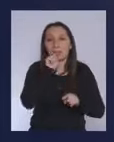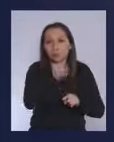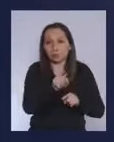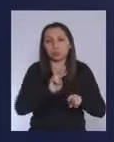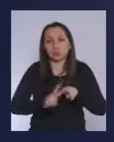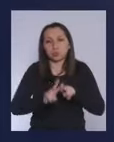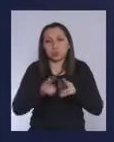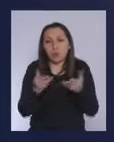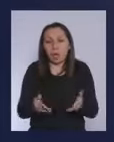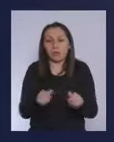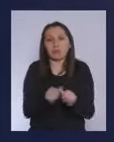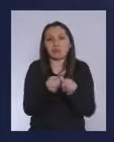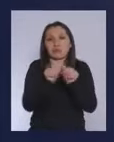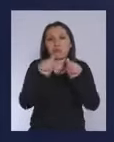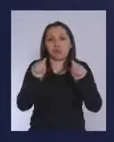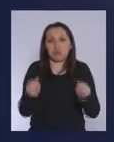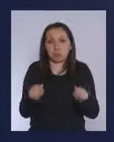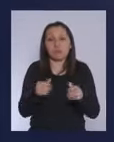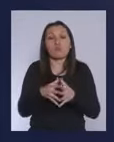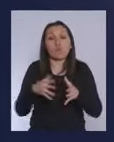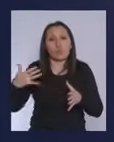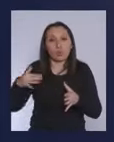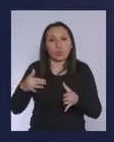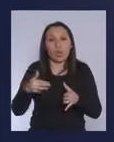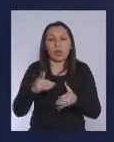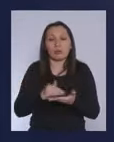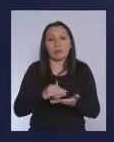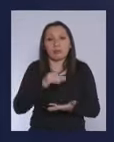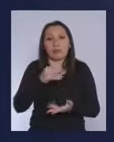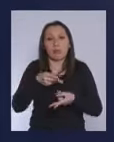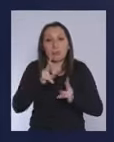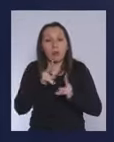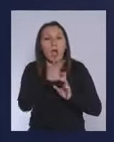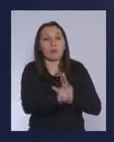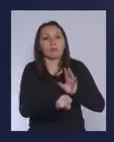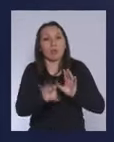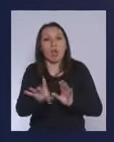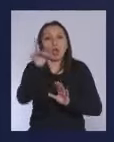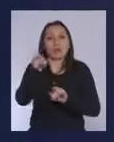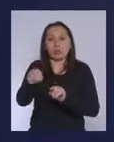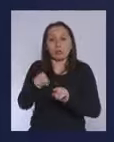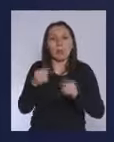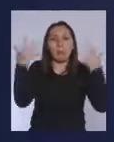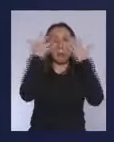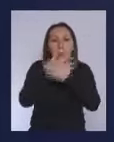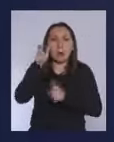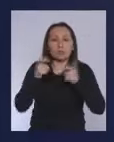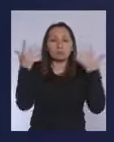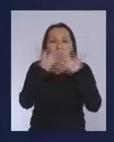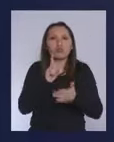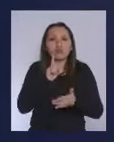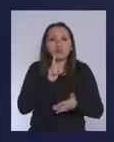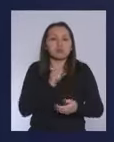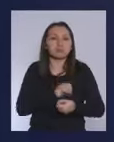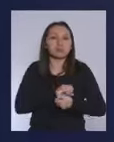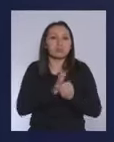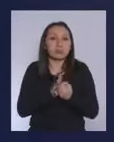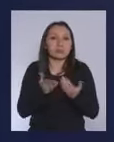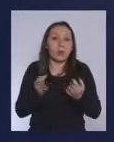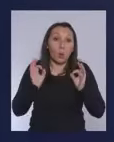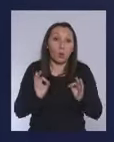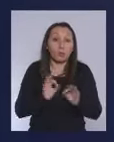que ha aumentado en forma significativa si no nos ha permitido encontrar aquellos casos asintomáticos que probablemente